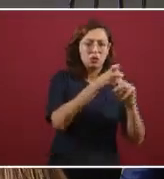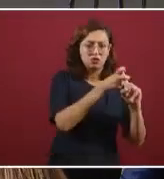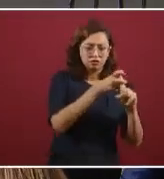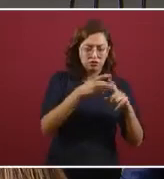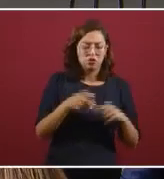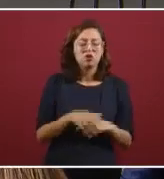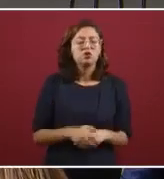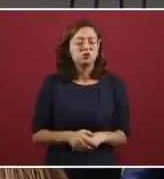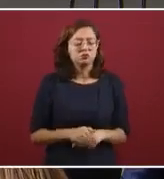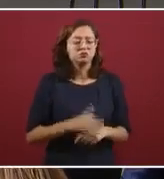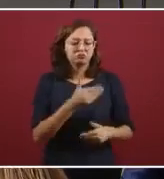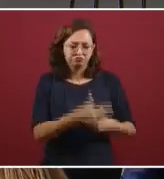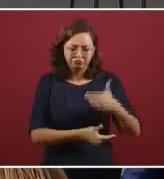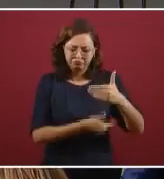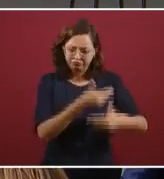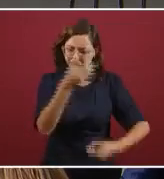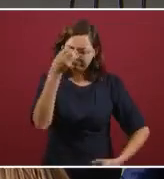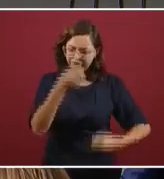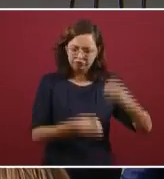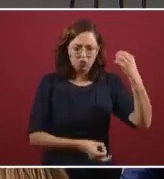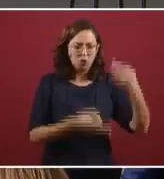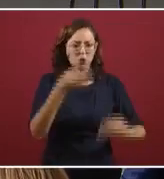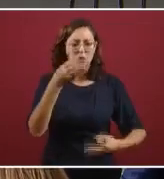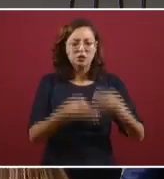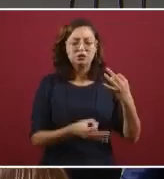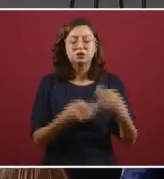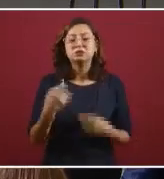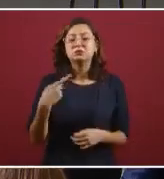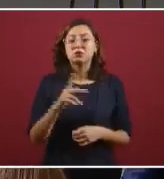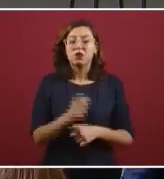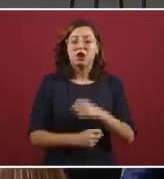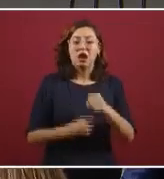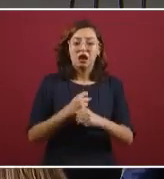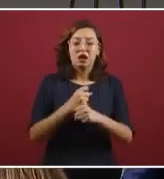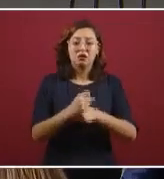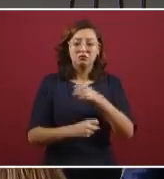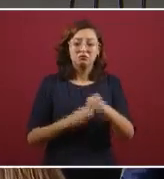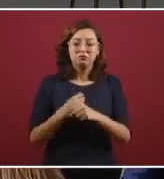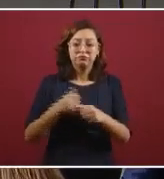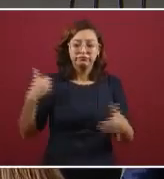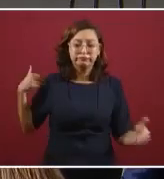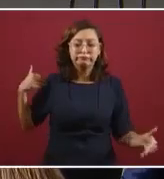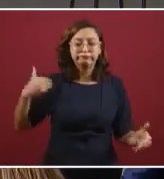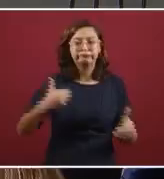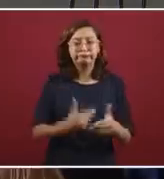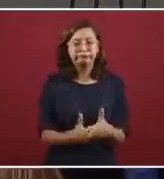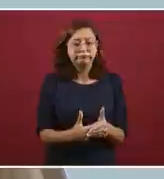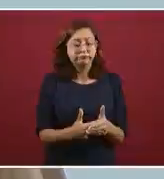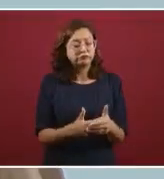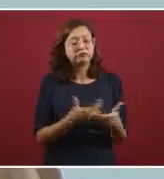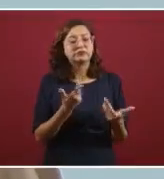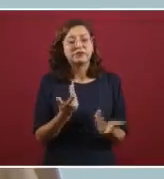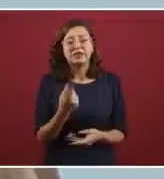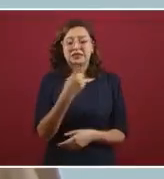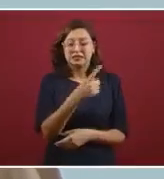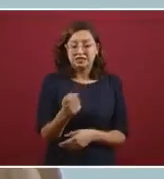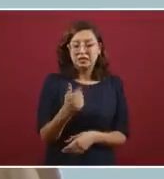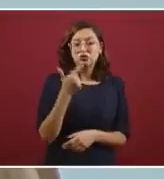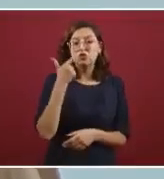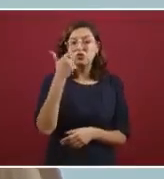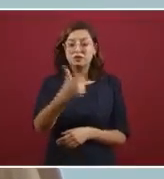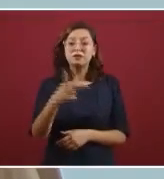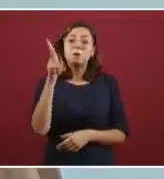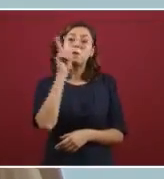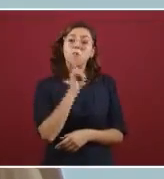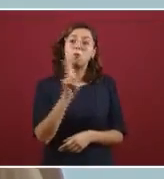años, el proceso judicial que han seguido estos detenidos, que se había basado en 107 pruebas recabadas